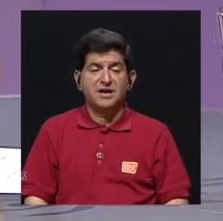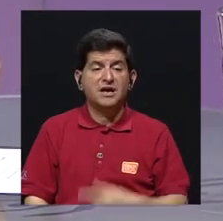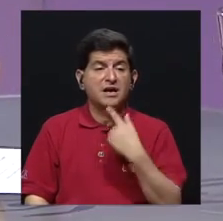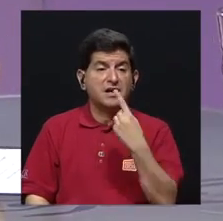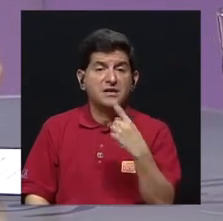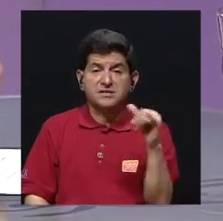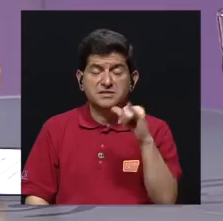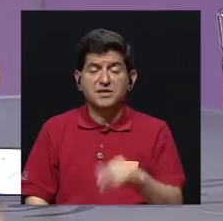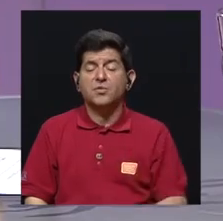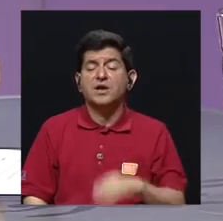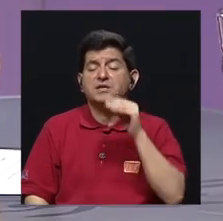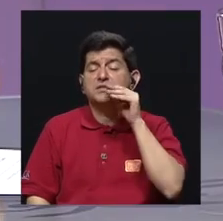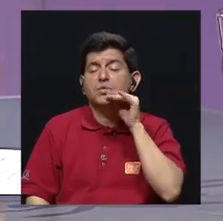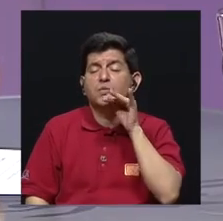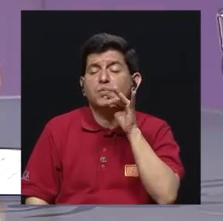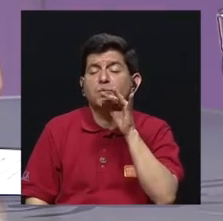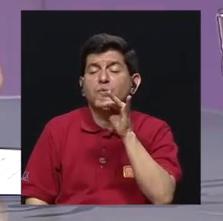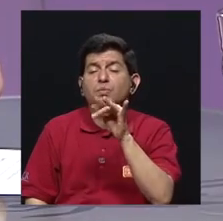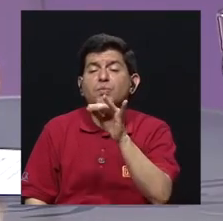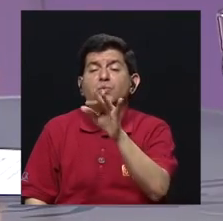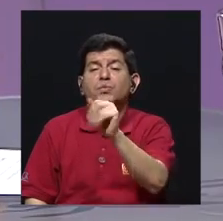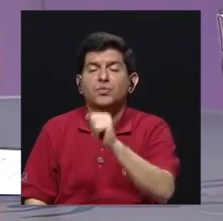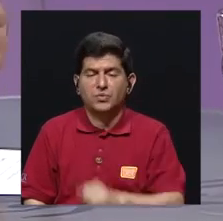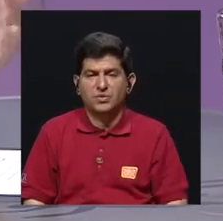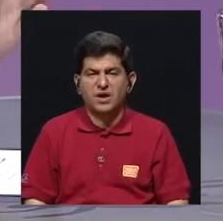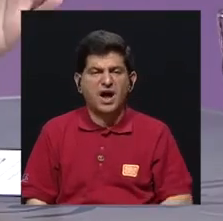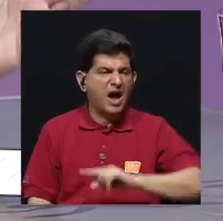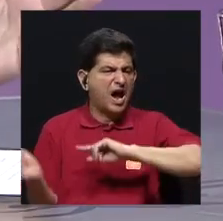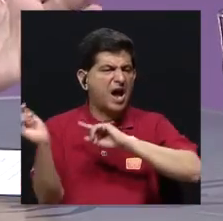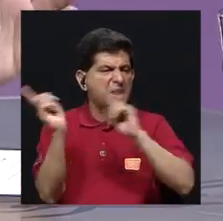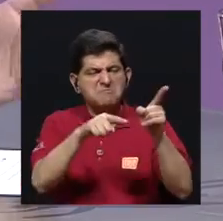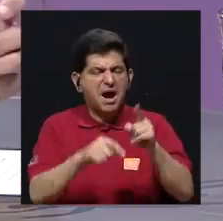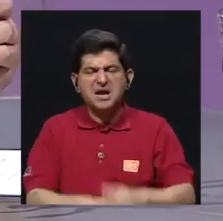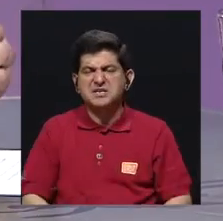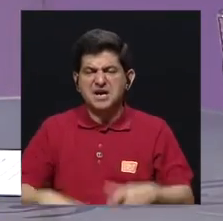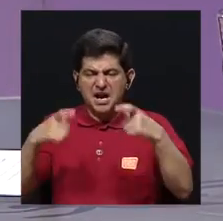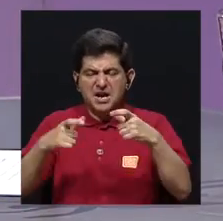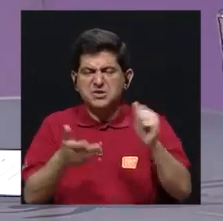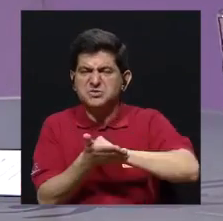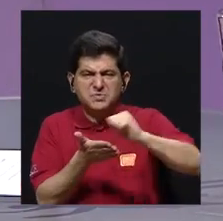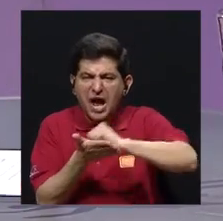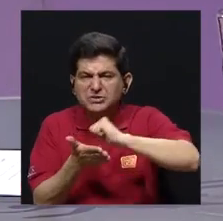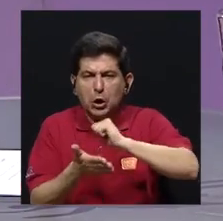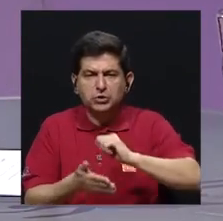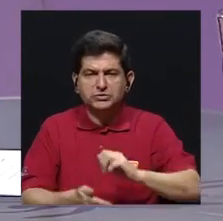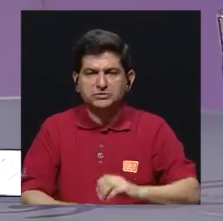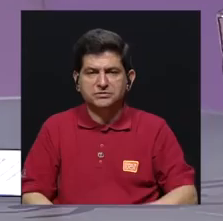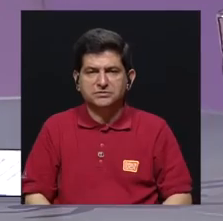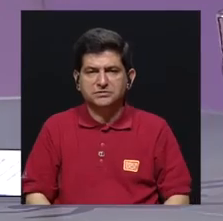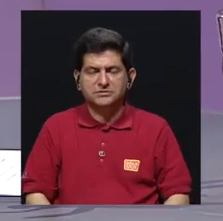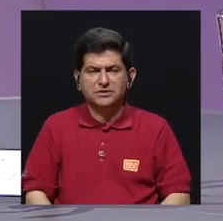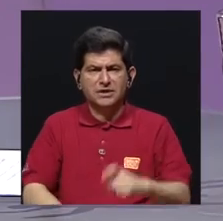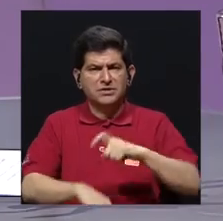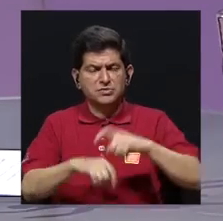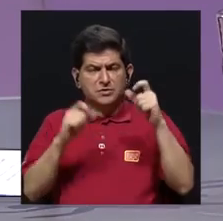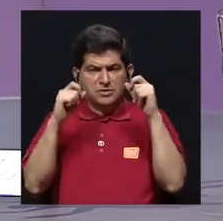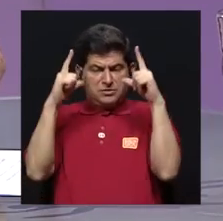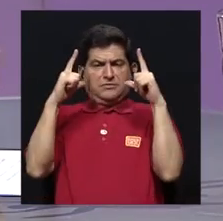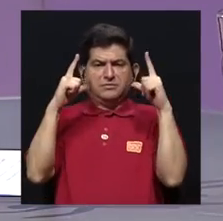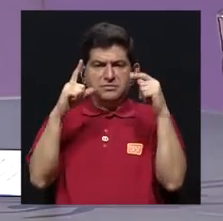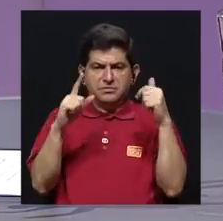diciendo el susurro de la calle, hacerlo en vayan a lavar los platos, ¿verdad? Entonces son como momentos